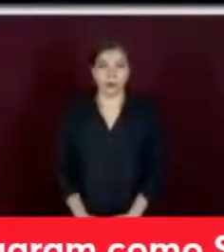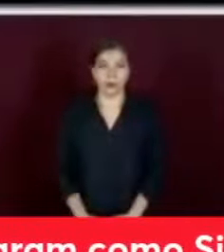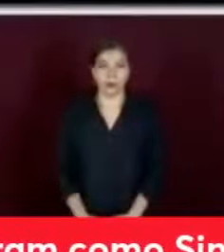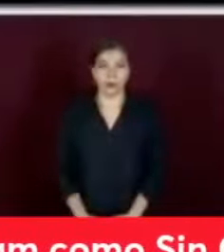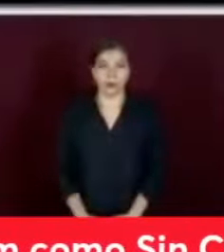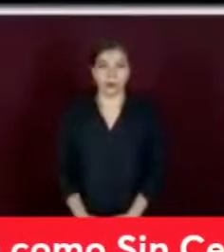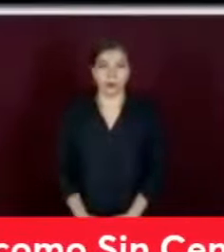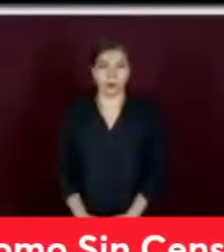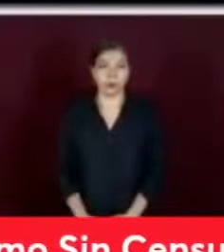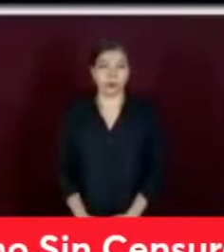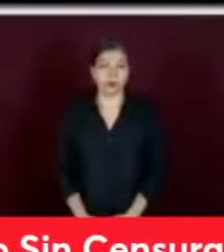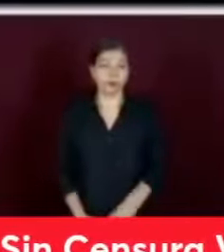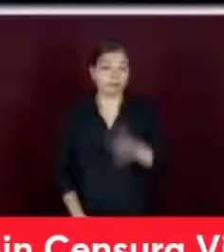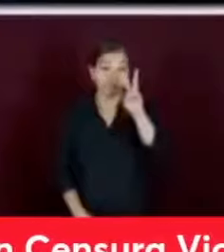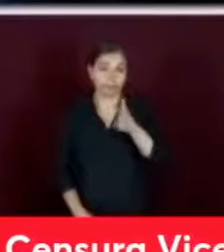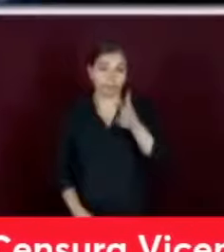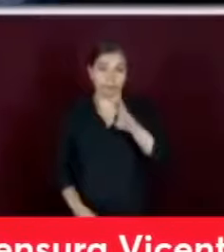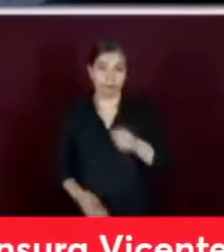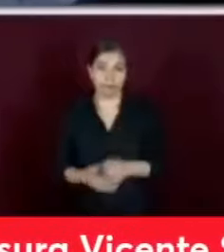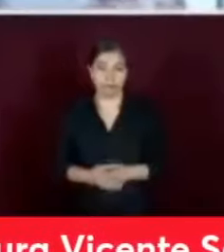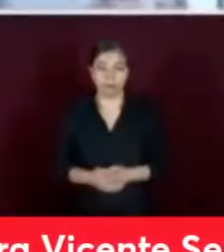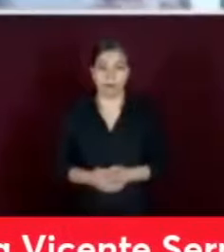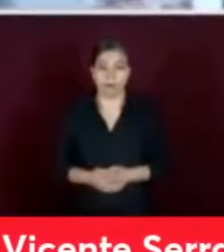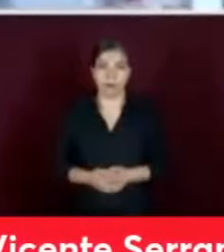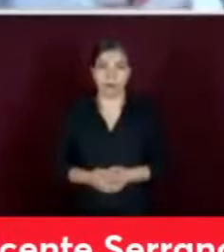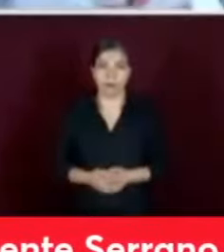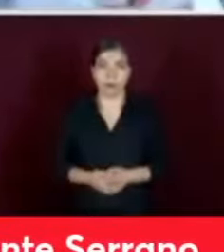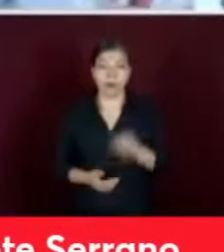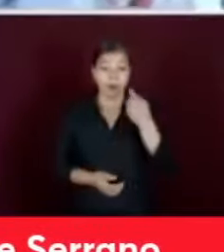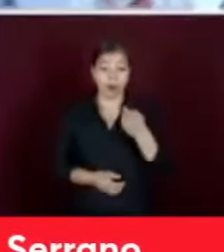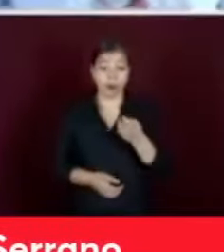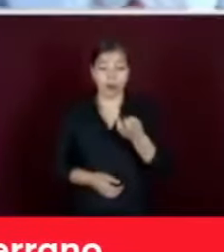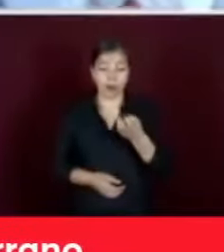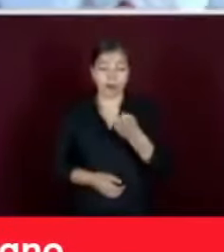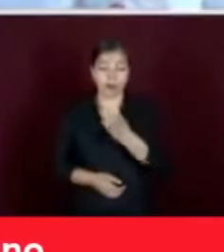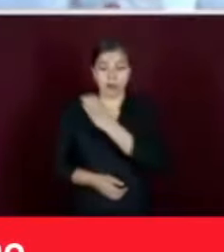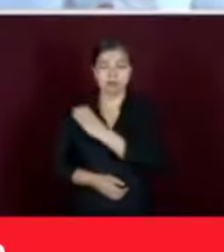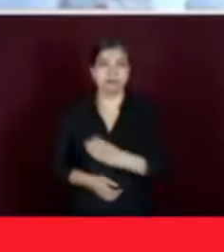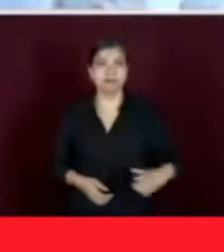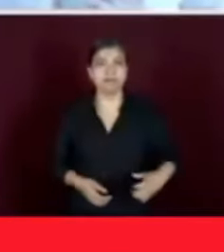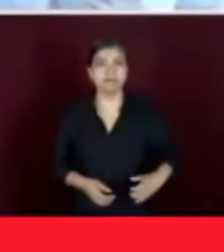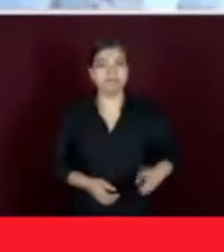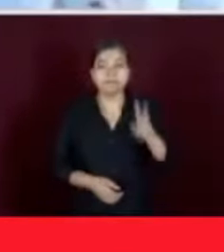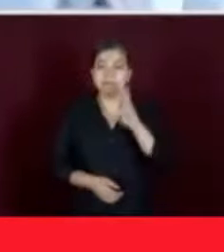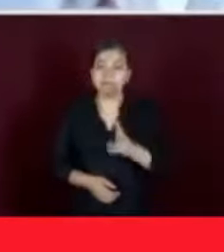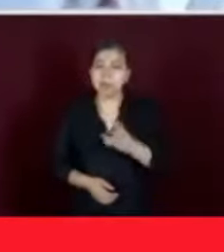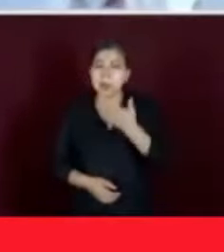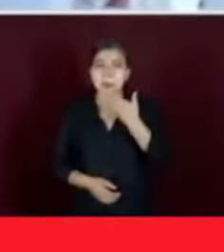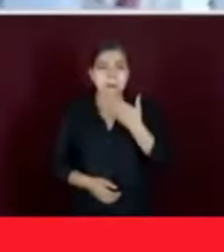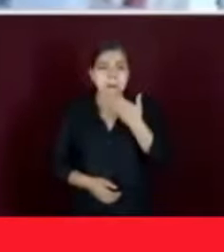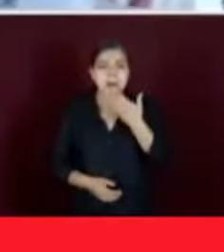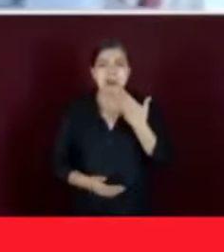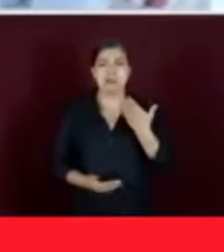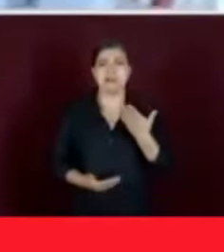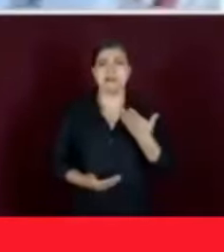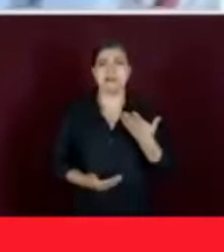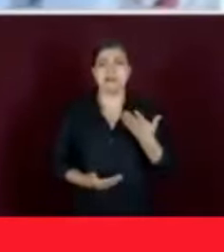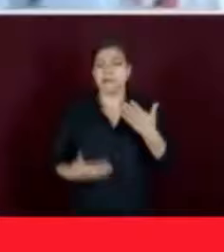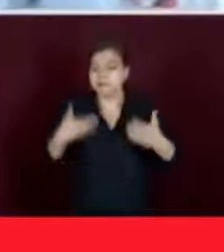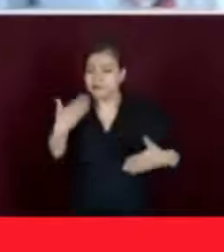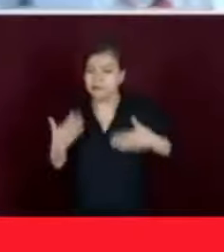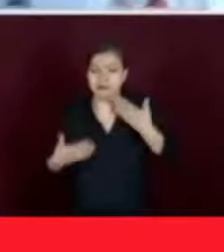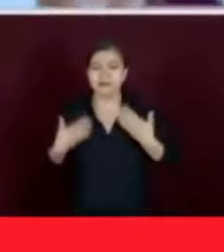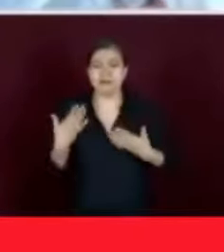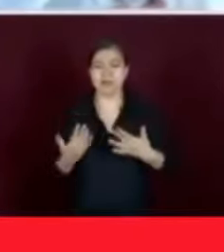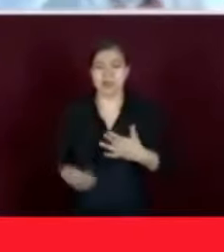Ha sido una campaña excepcional, alegre,